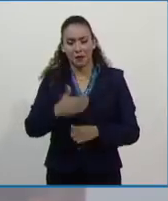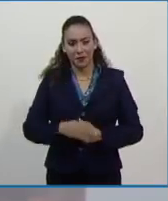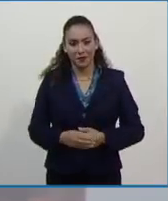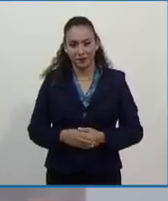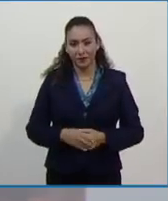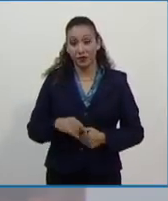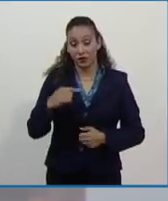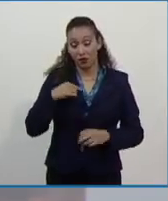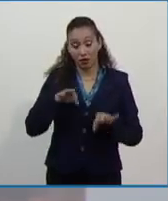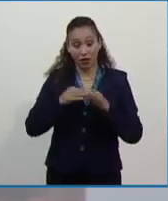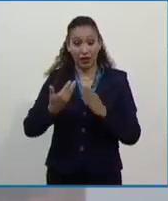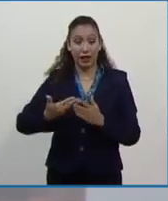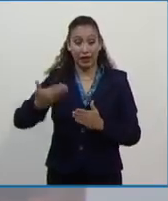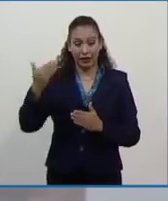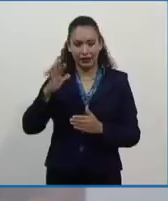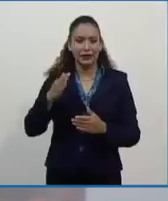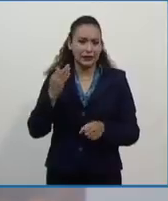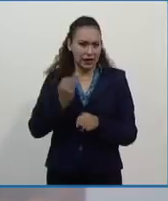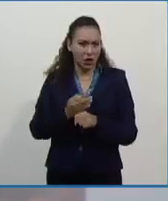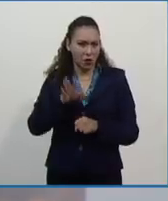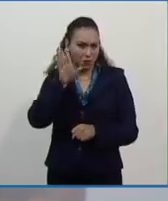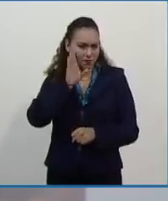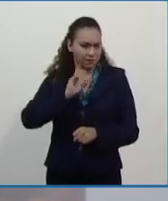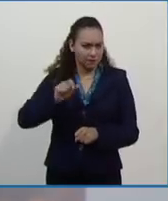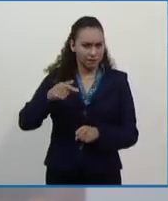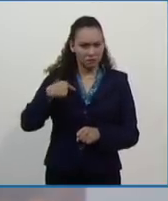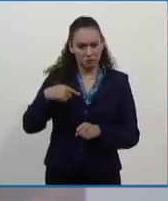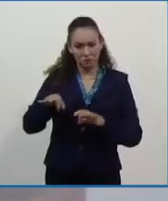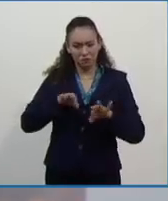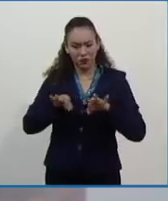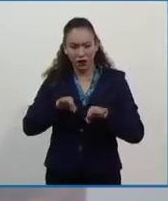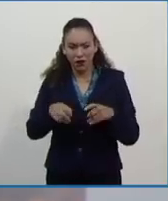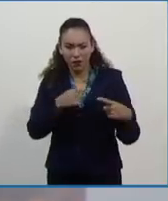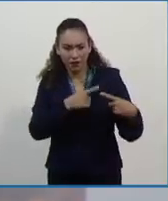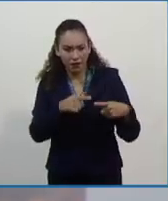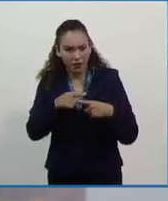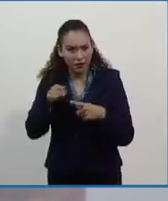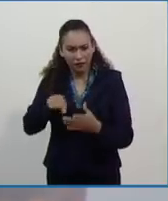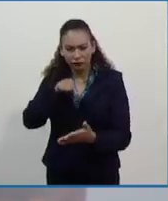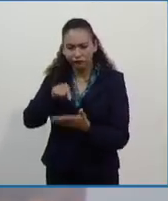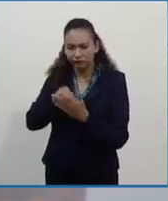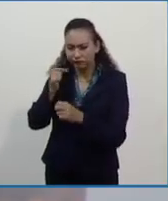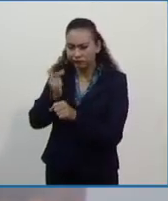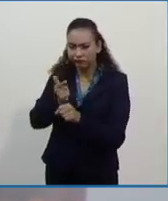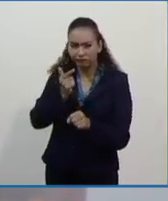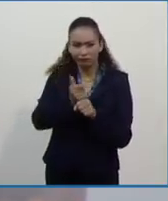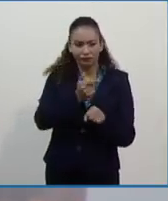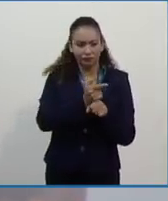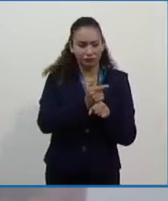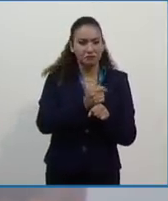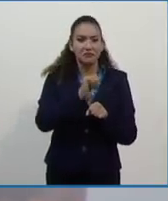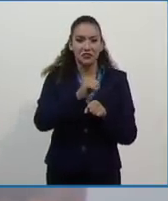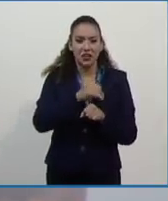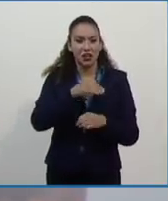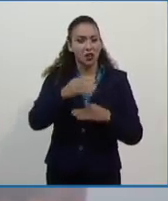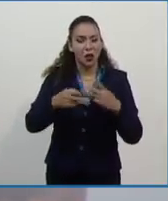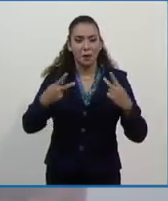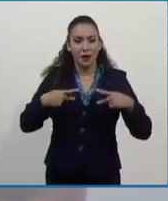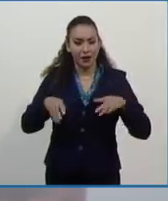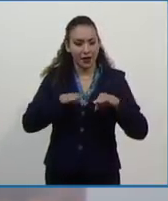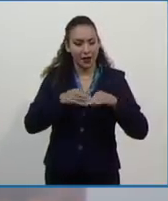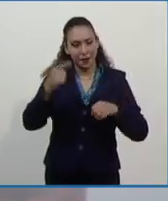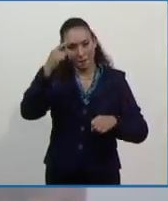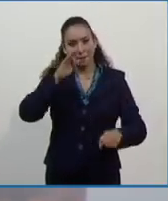como juzgadora constitucional, he corroborado directamente que toda labor jurídica y de protección